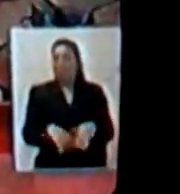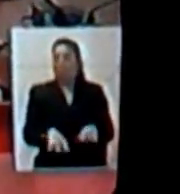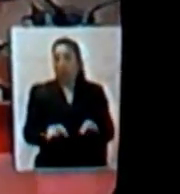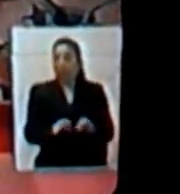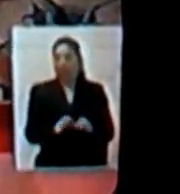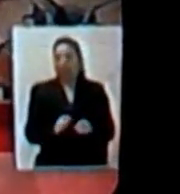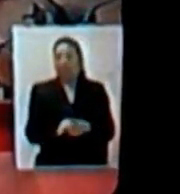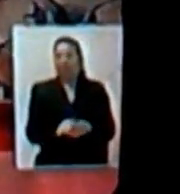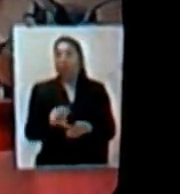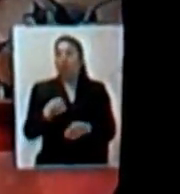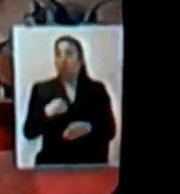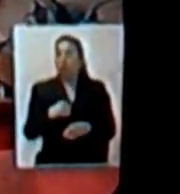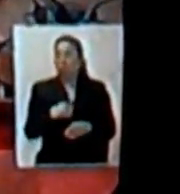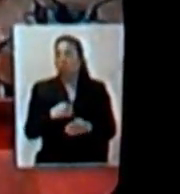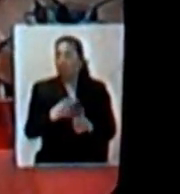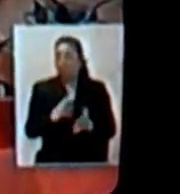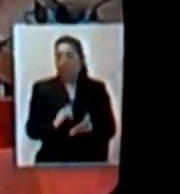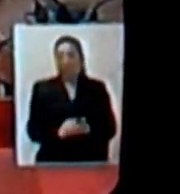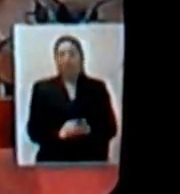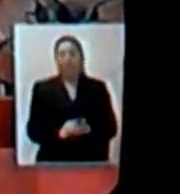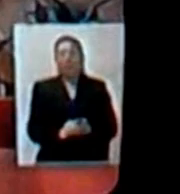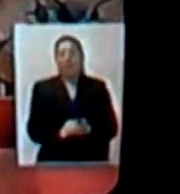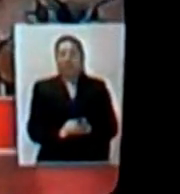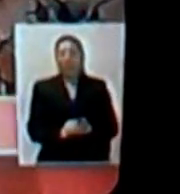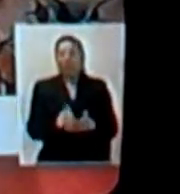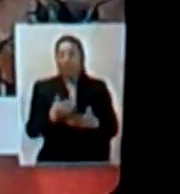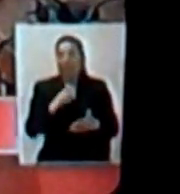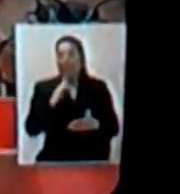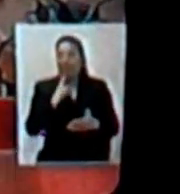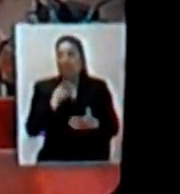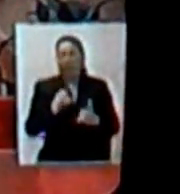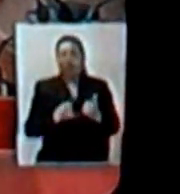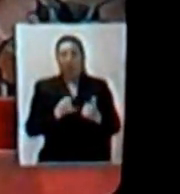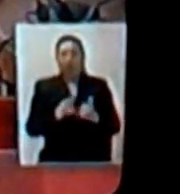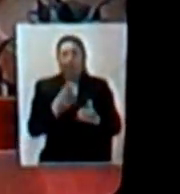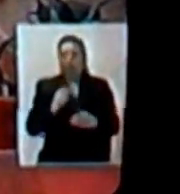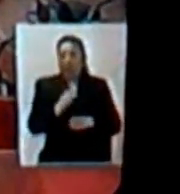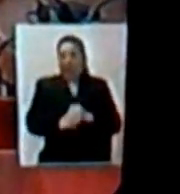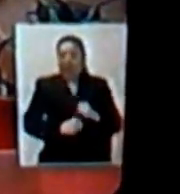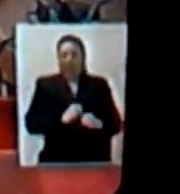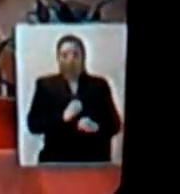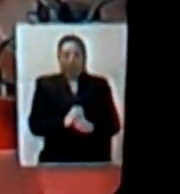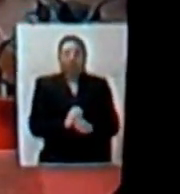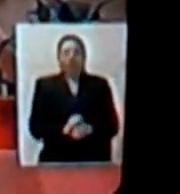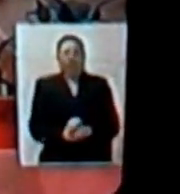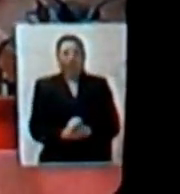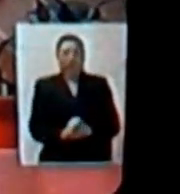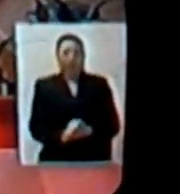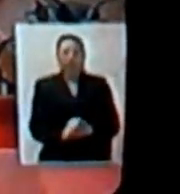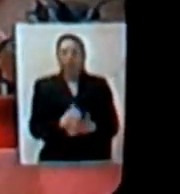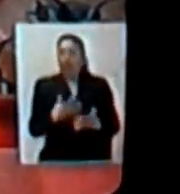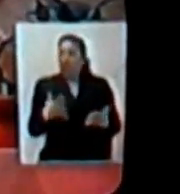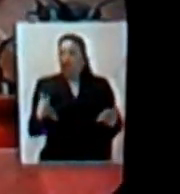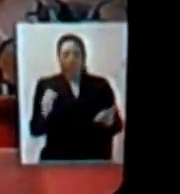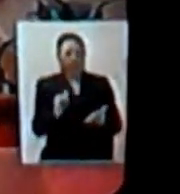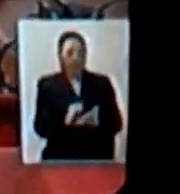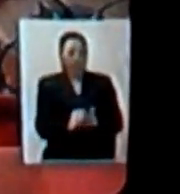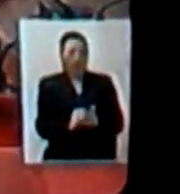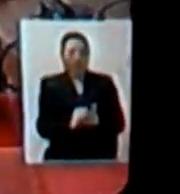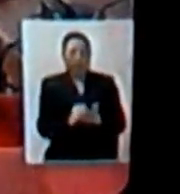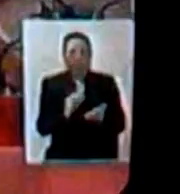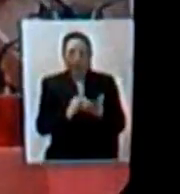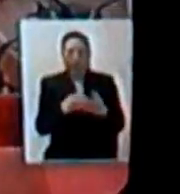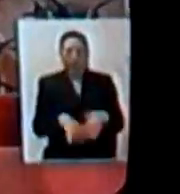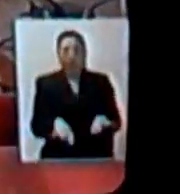priorizar. A nosotros nos parece, ya estos últimos 20 años, no ha habido